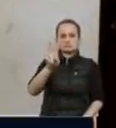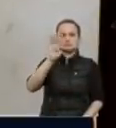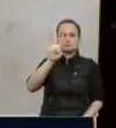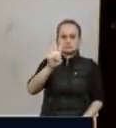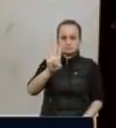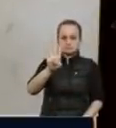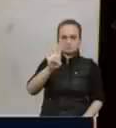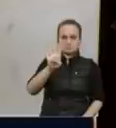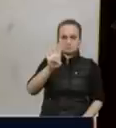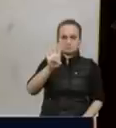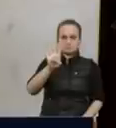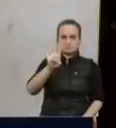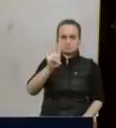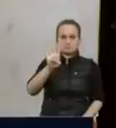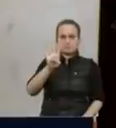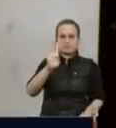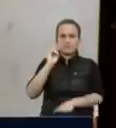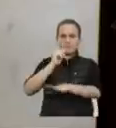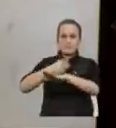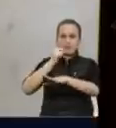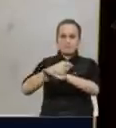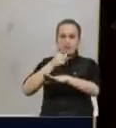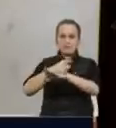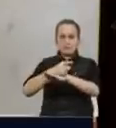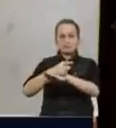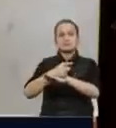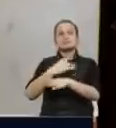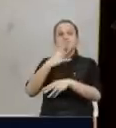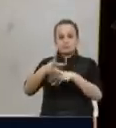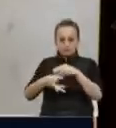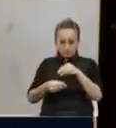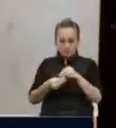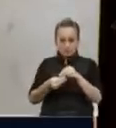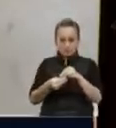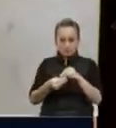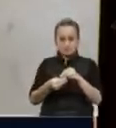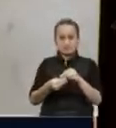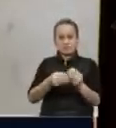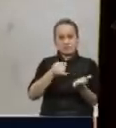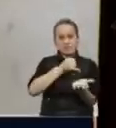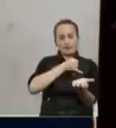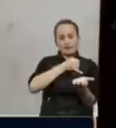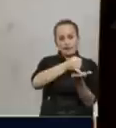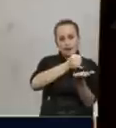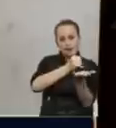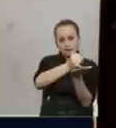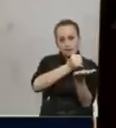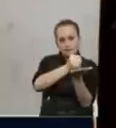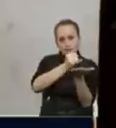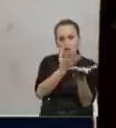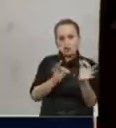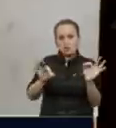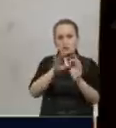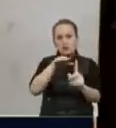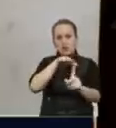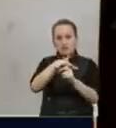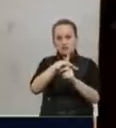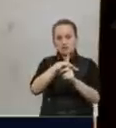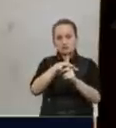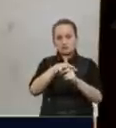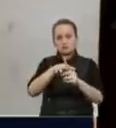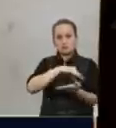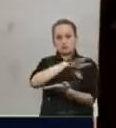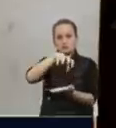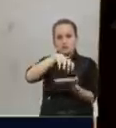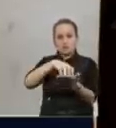24 instrucciones. Y luego también lineamientos para evitar la afectación de las unidades